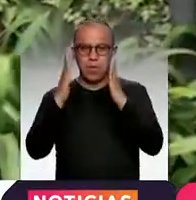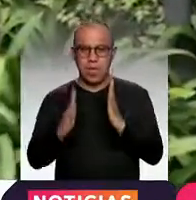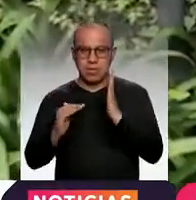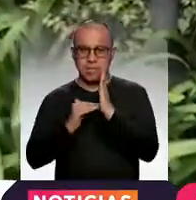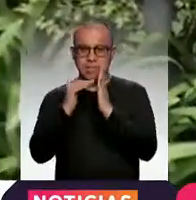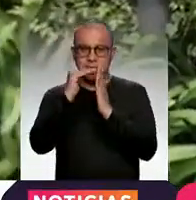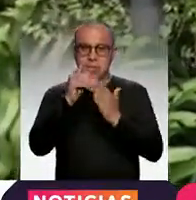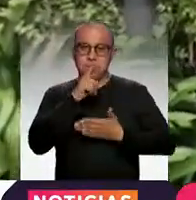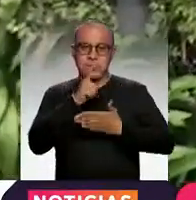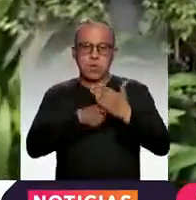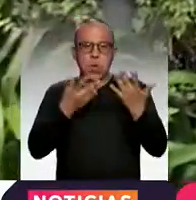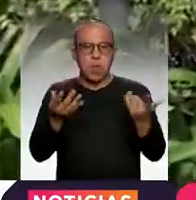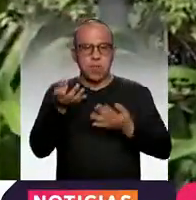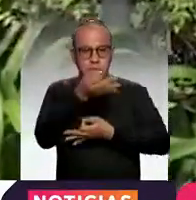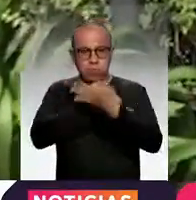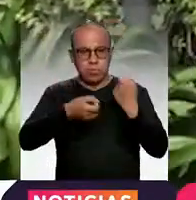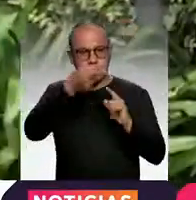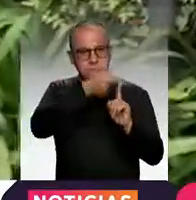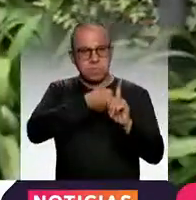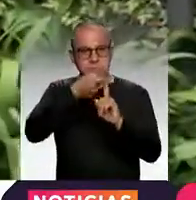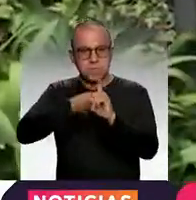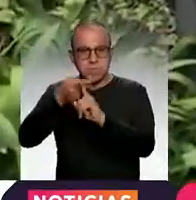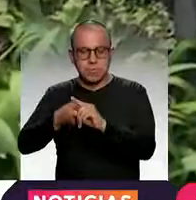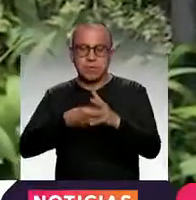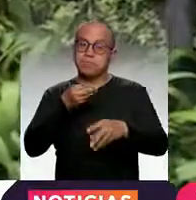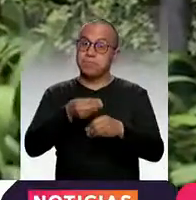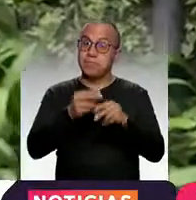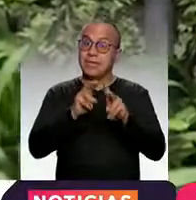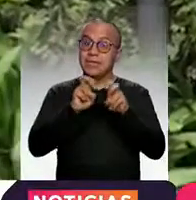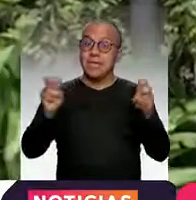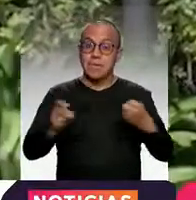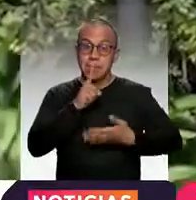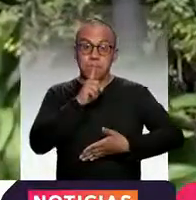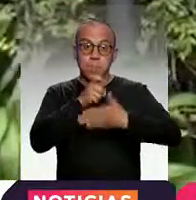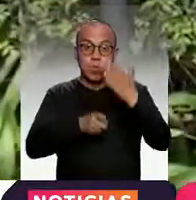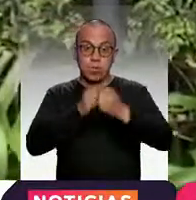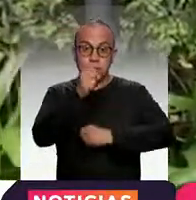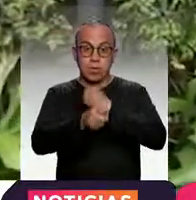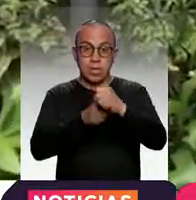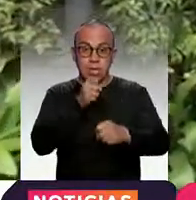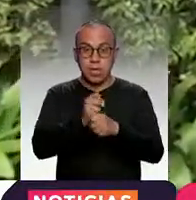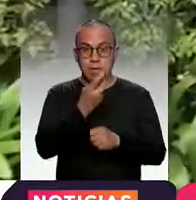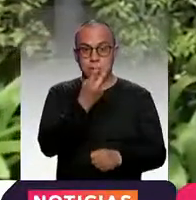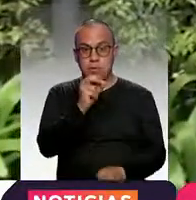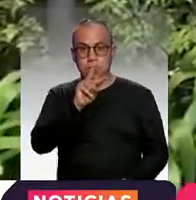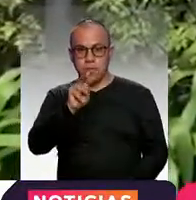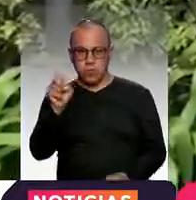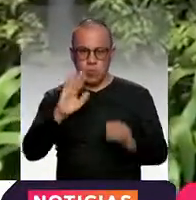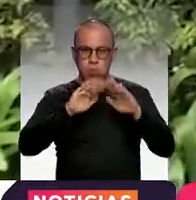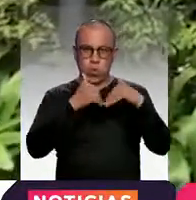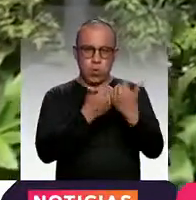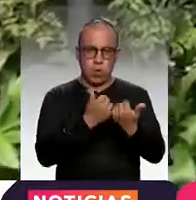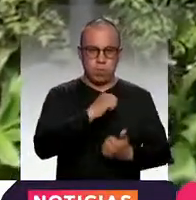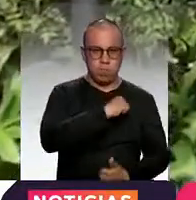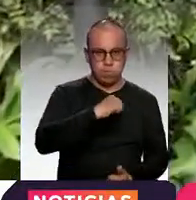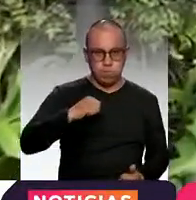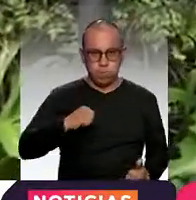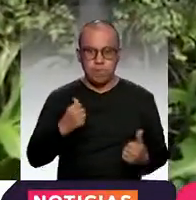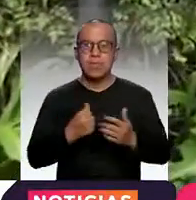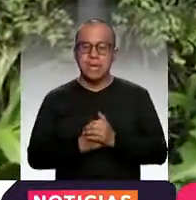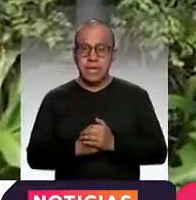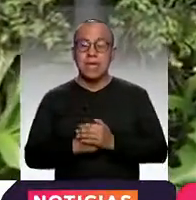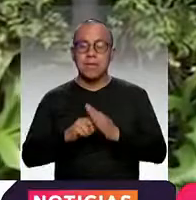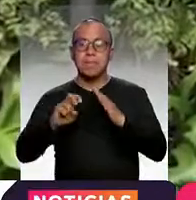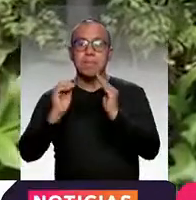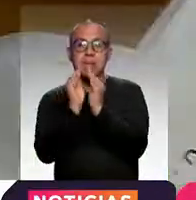donde podemos pagarlo a cuotas bien establecido, donde tenemos exención de impuestos para el año 2021 para los colegios privados y del ICF y